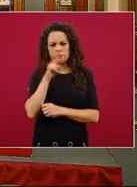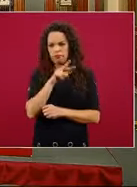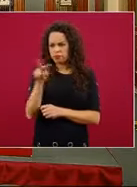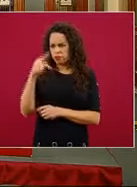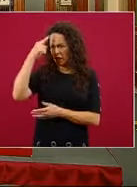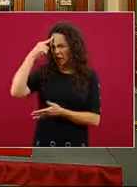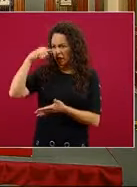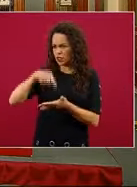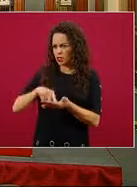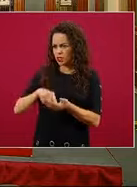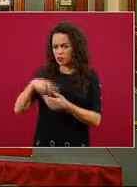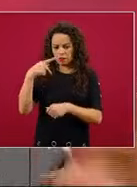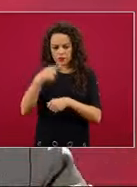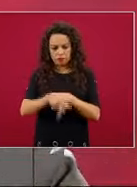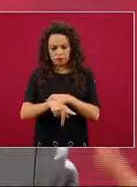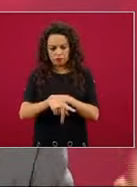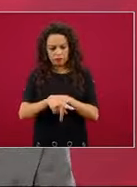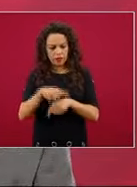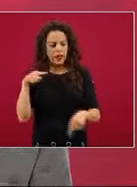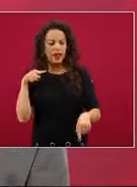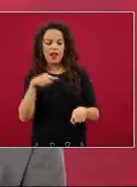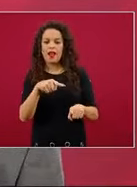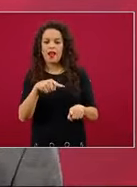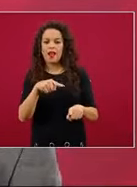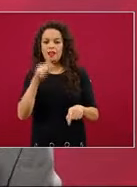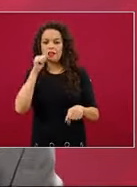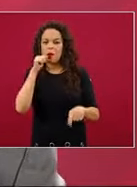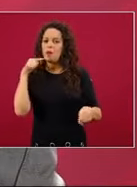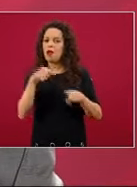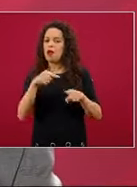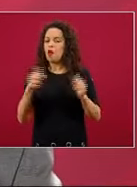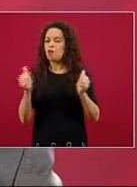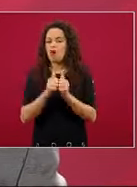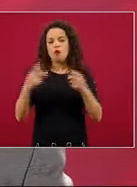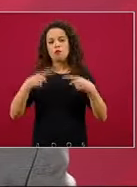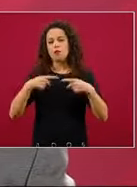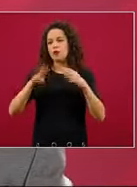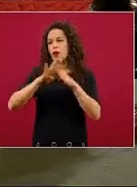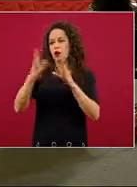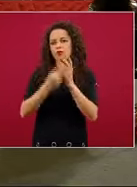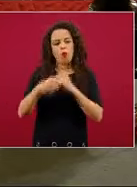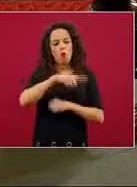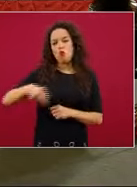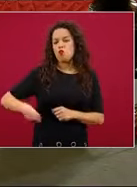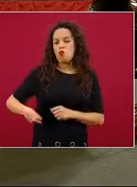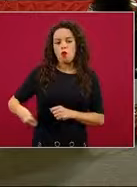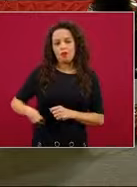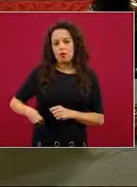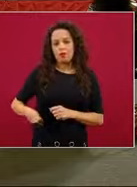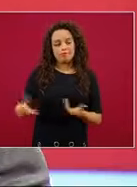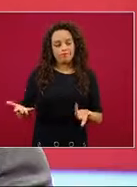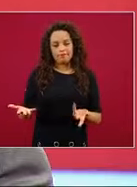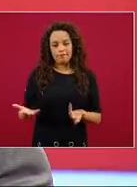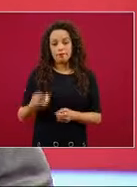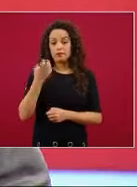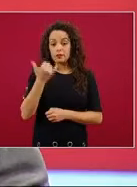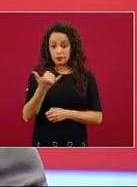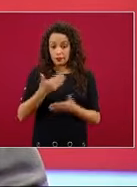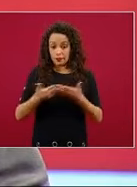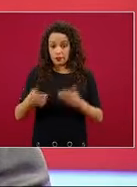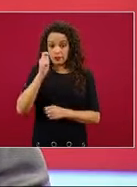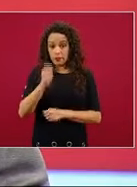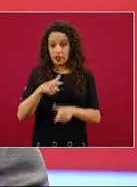la asignación a personas migrantes. Y el enfoque, que sigue vigente, por cierto, del Reglamento Sanitario Internacional, desde